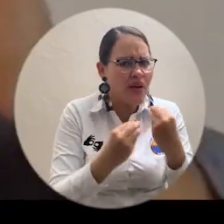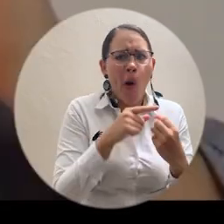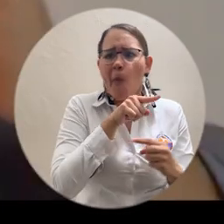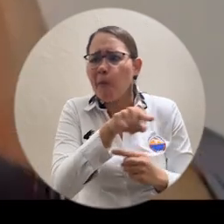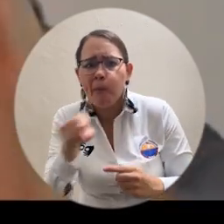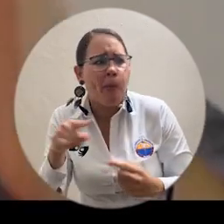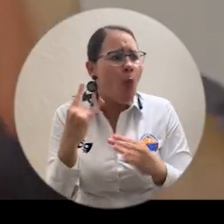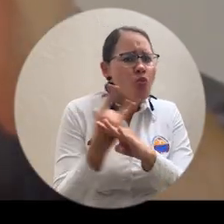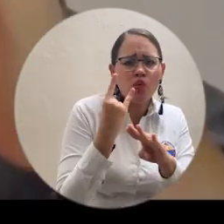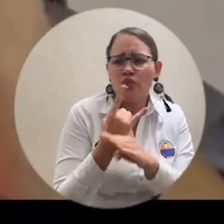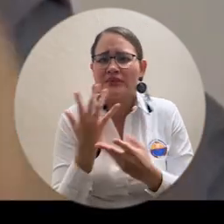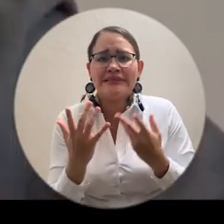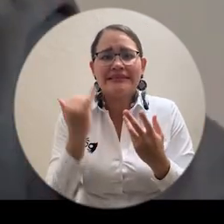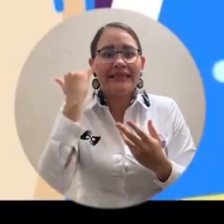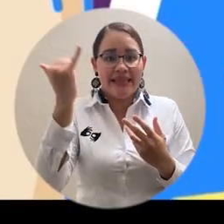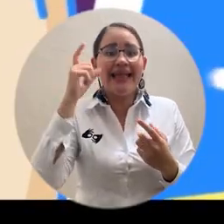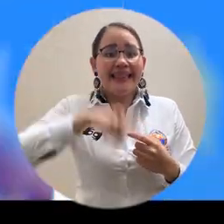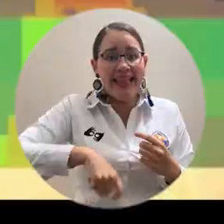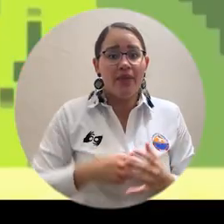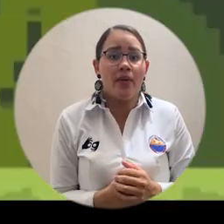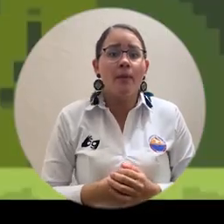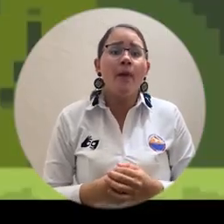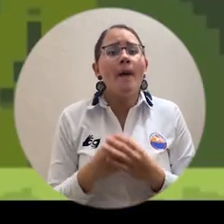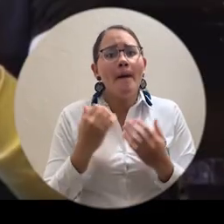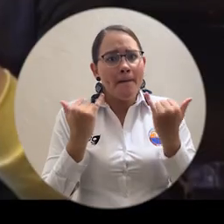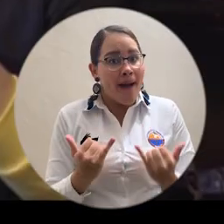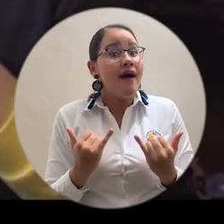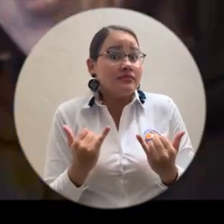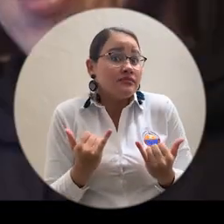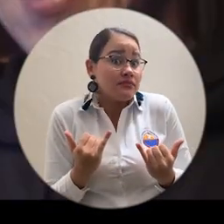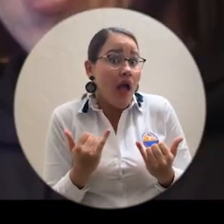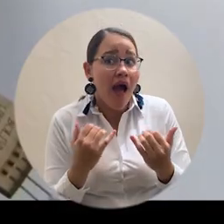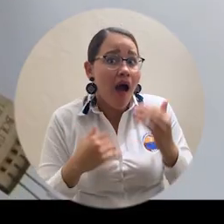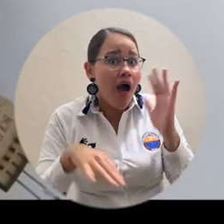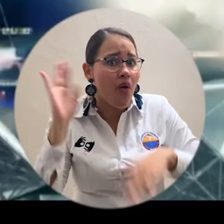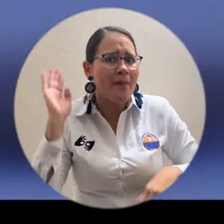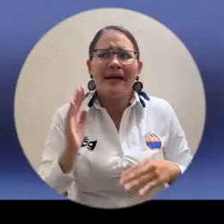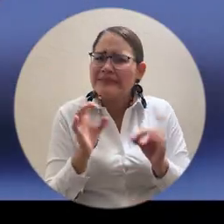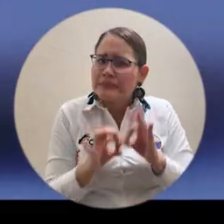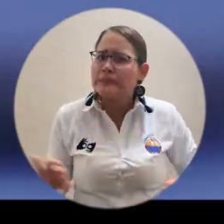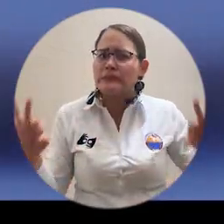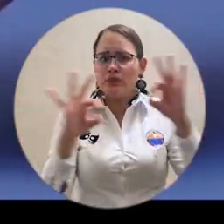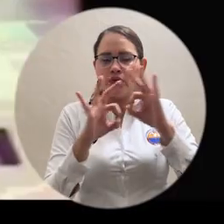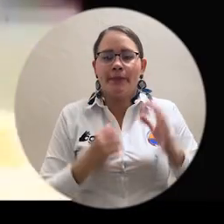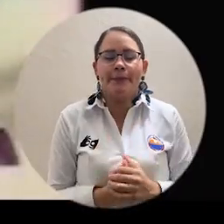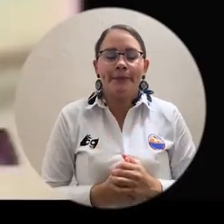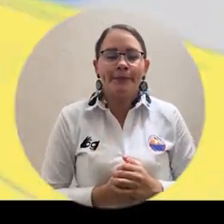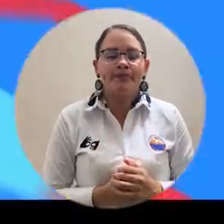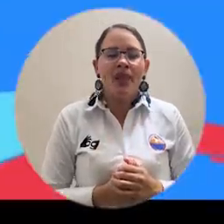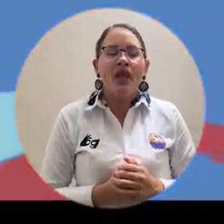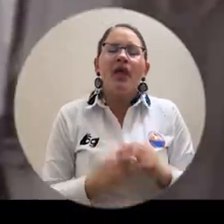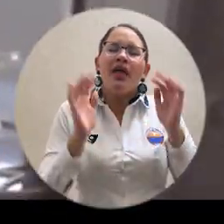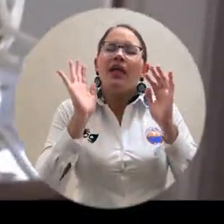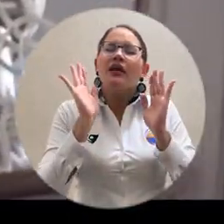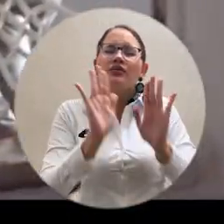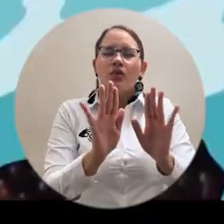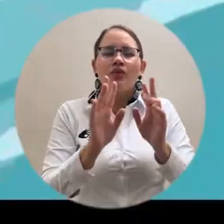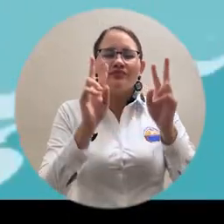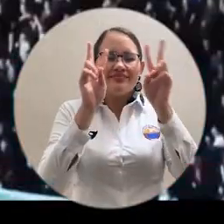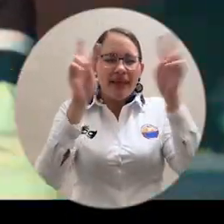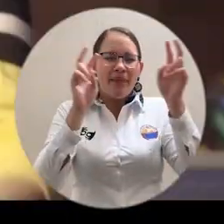pero lo que pasa es que ahora nos dimos cuenta que hay otras formas de hacer las cosas. Considero que el marketing ha eliminado las barreras